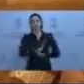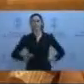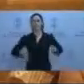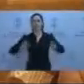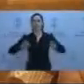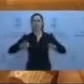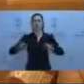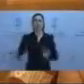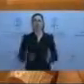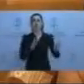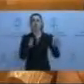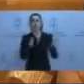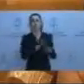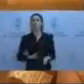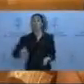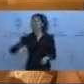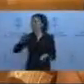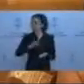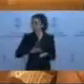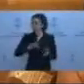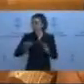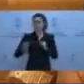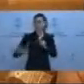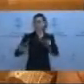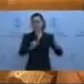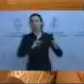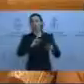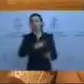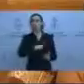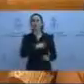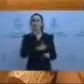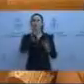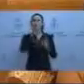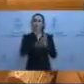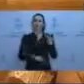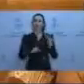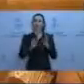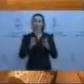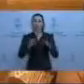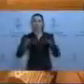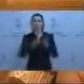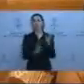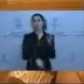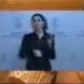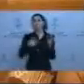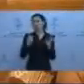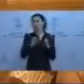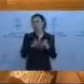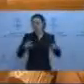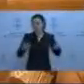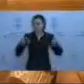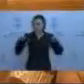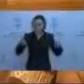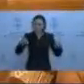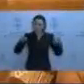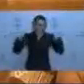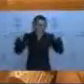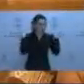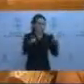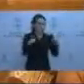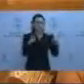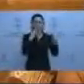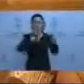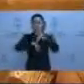cada periodo de sesiones a la Comisión de Reglamento de la Junta General. Señor consejero, párrafo que usted ha